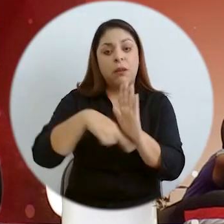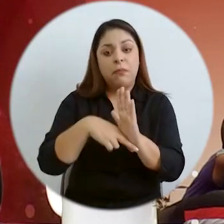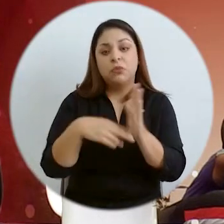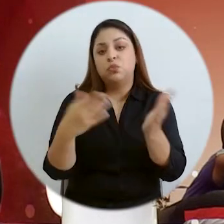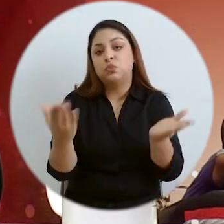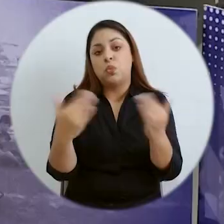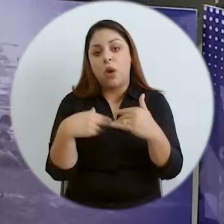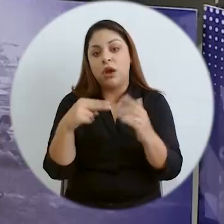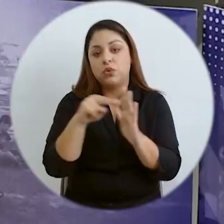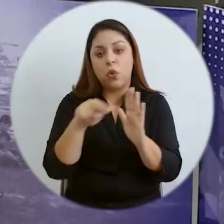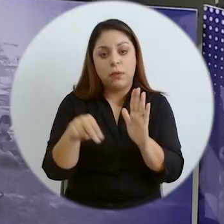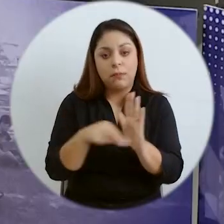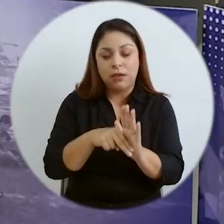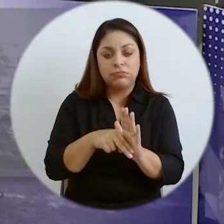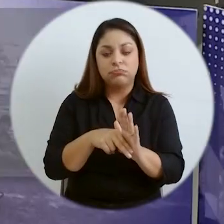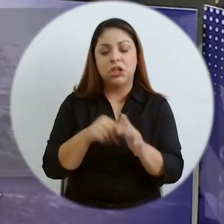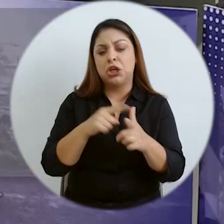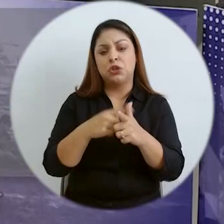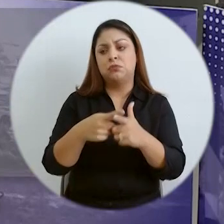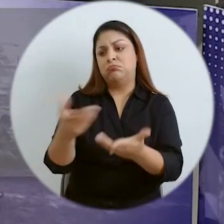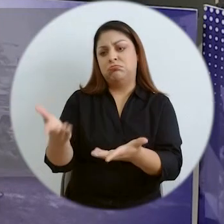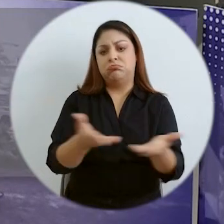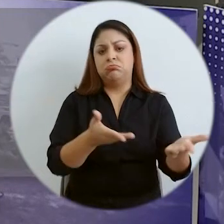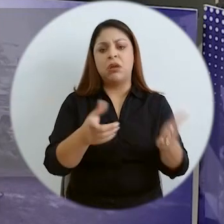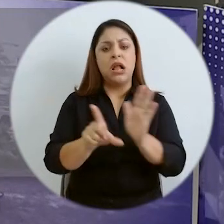pues básicamente es